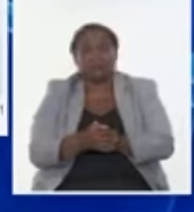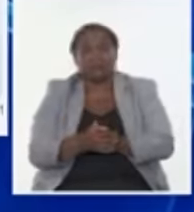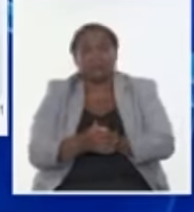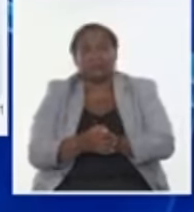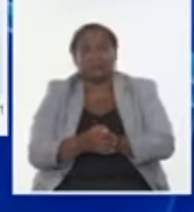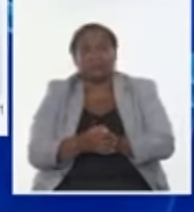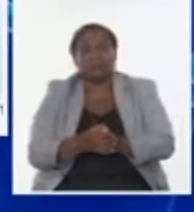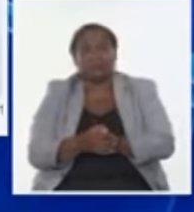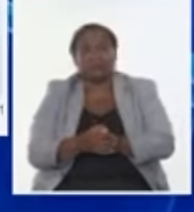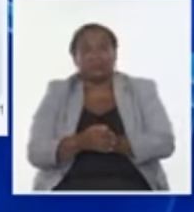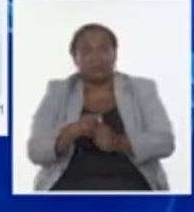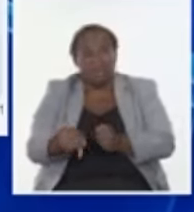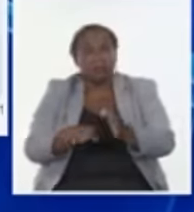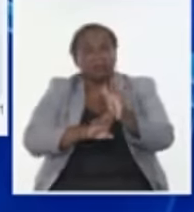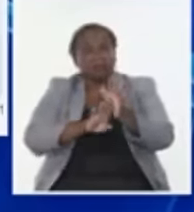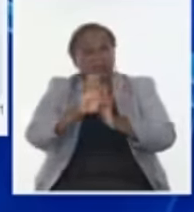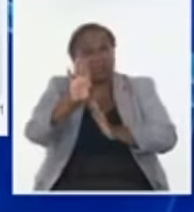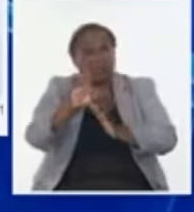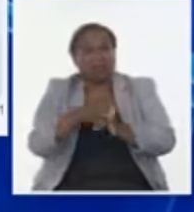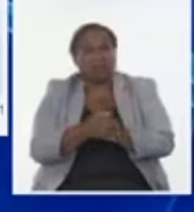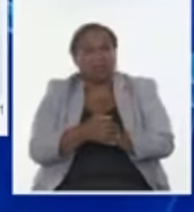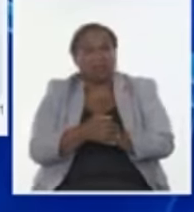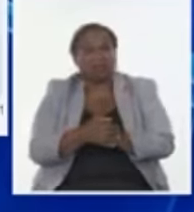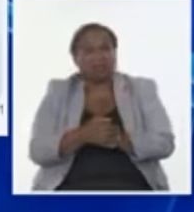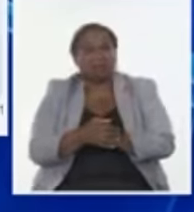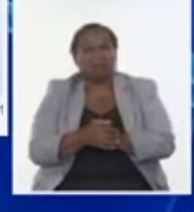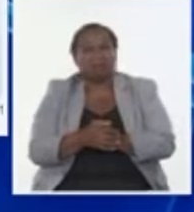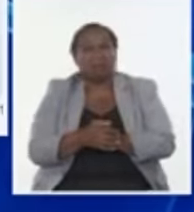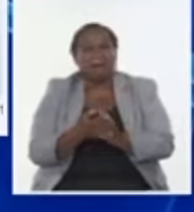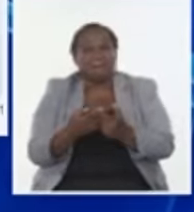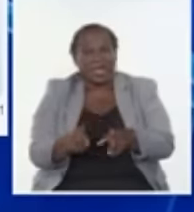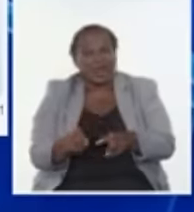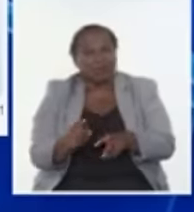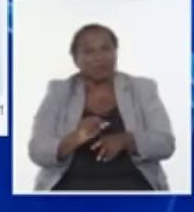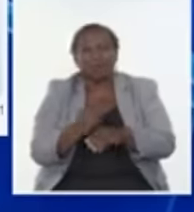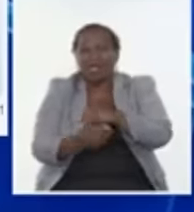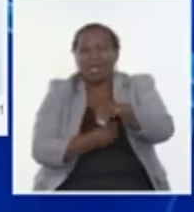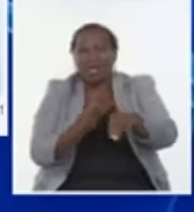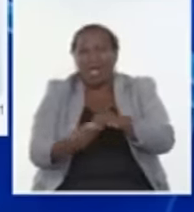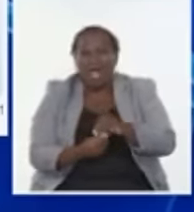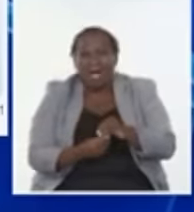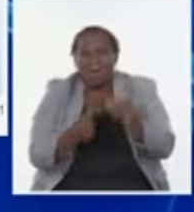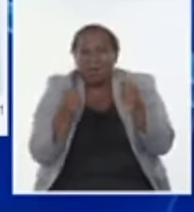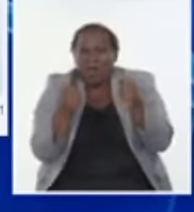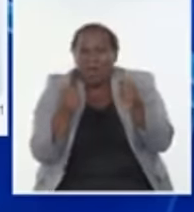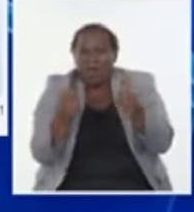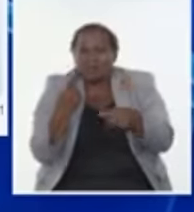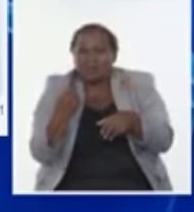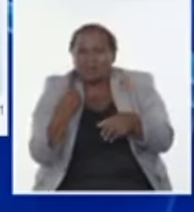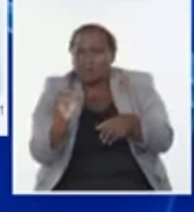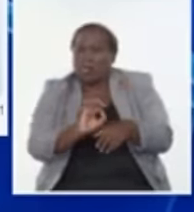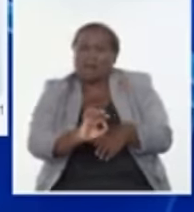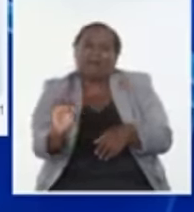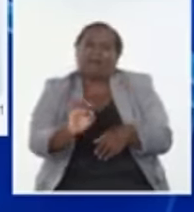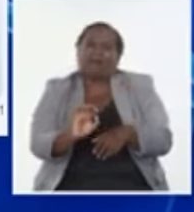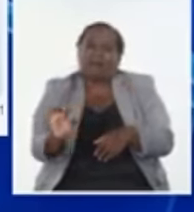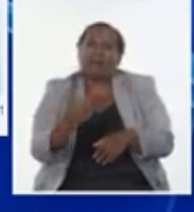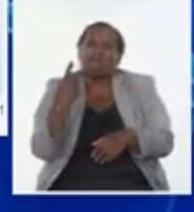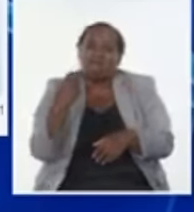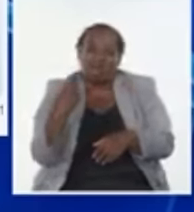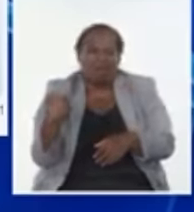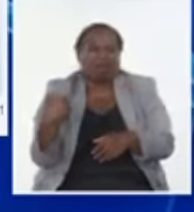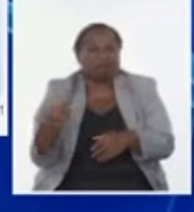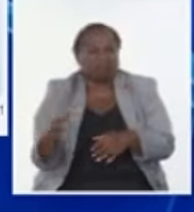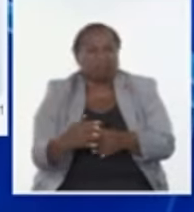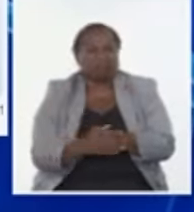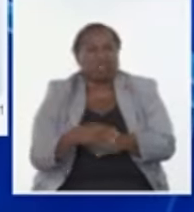y que hemos avanzado en ello, pero no se alcanza el cambio que se demanda por la población. Y esa es nuestra